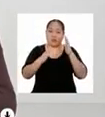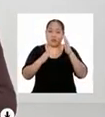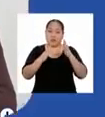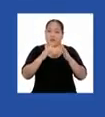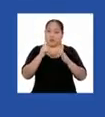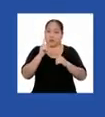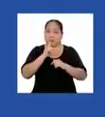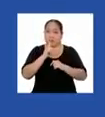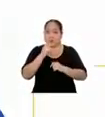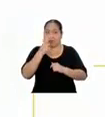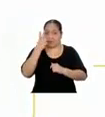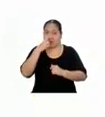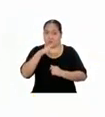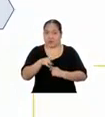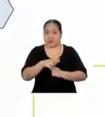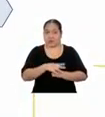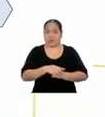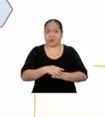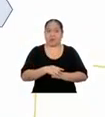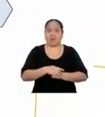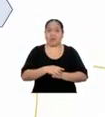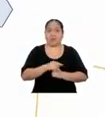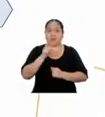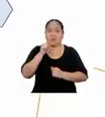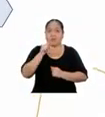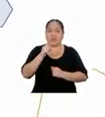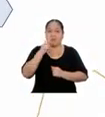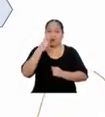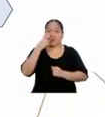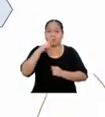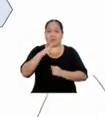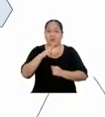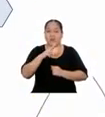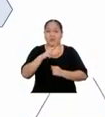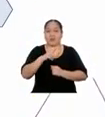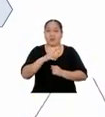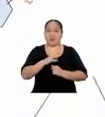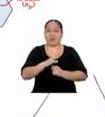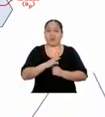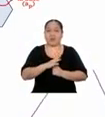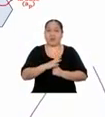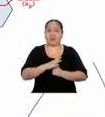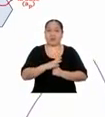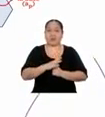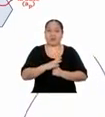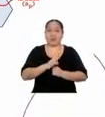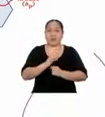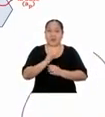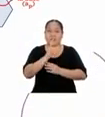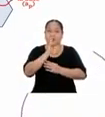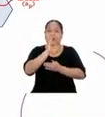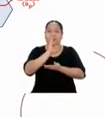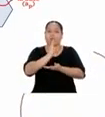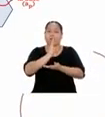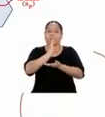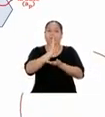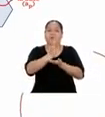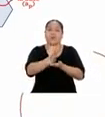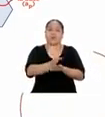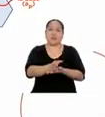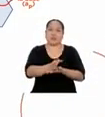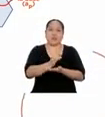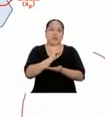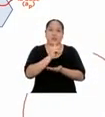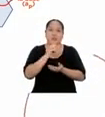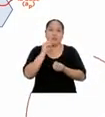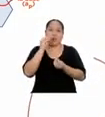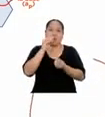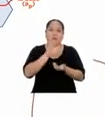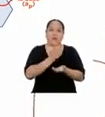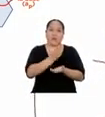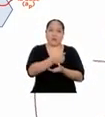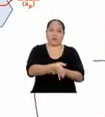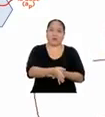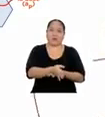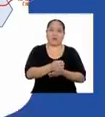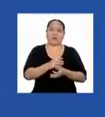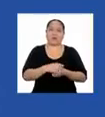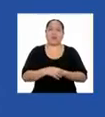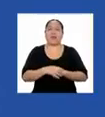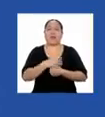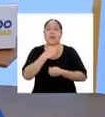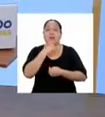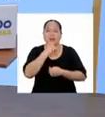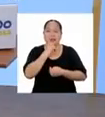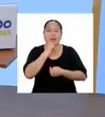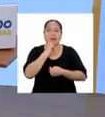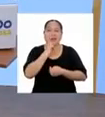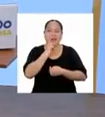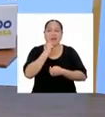laterales. Observemos. Como ves, la altura de la pirámide no se puede ubicar en nuestra imagen plana. Ya veo.